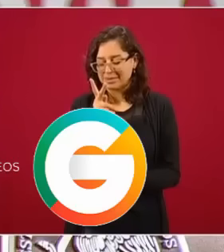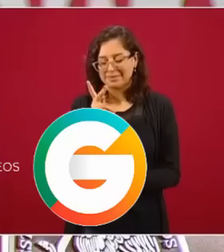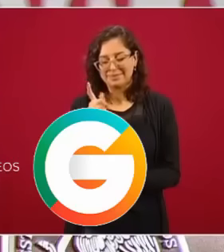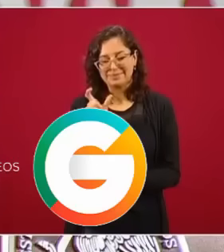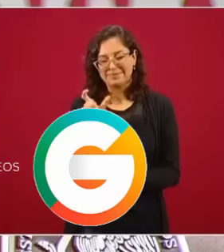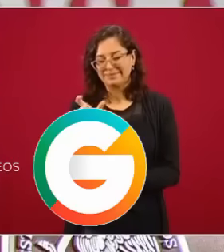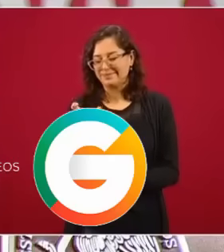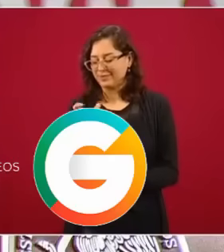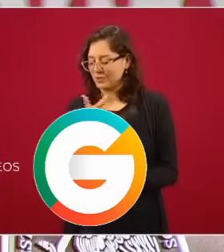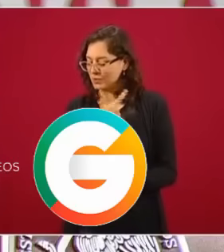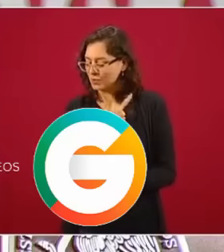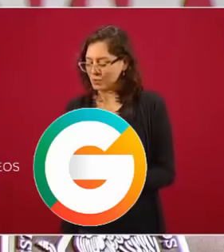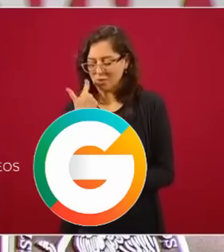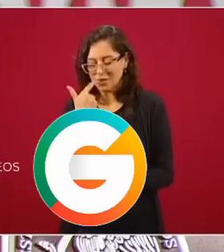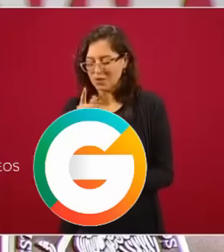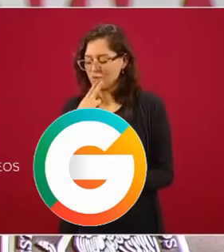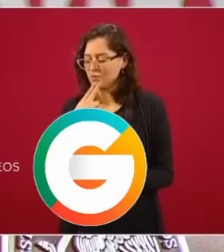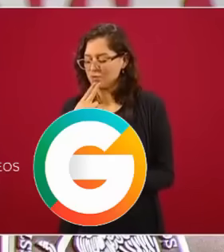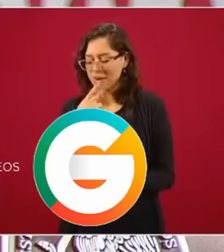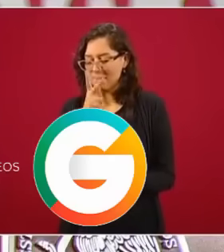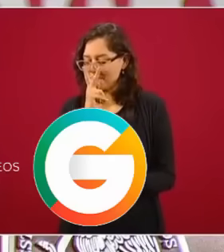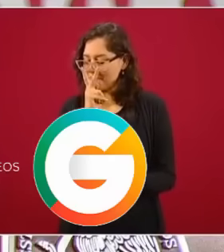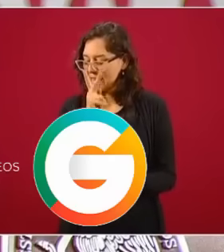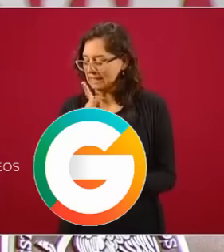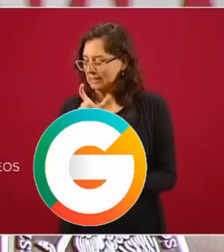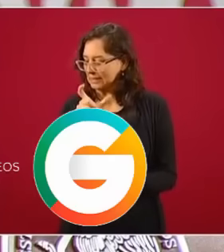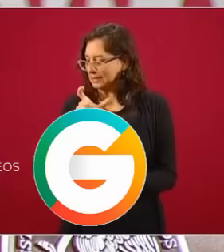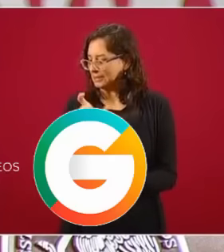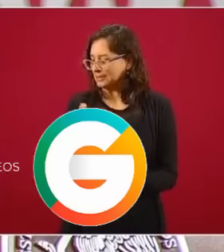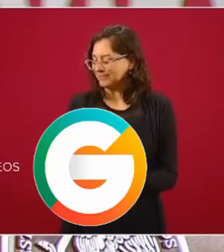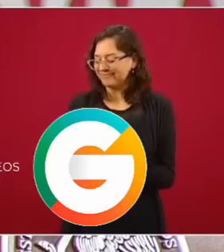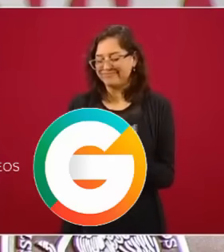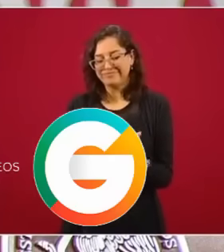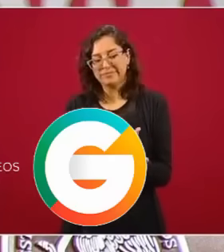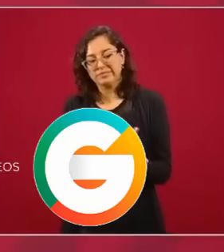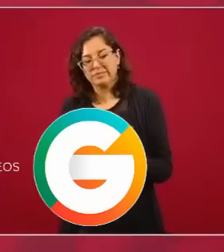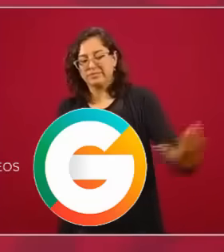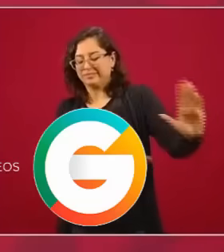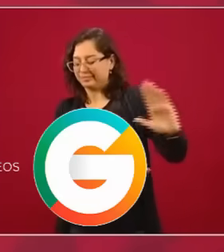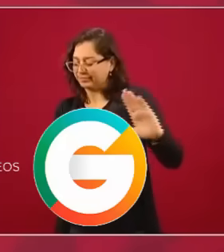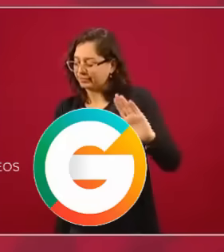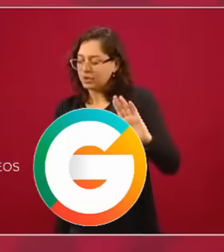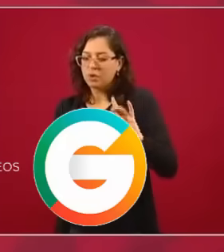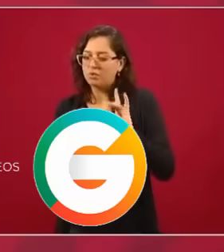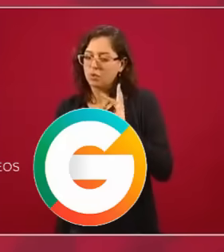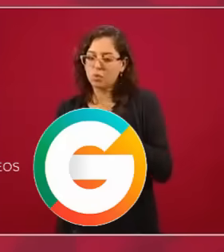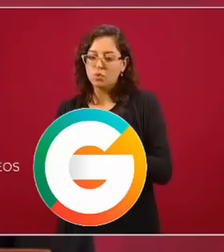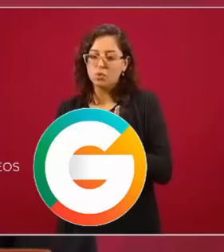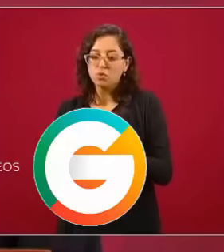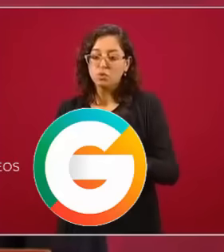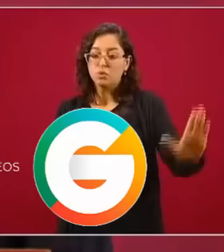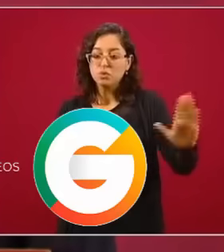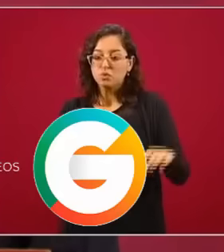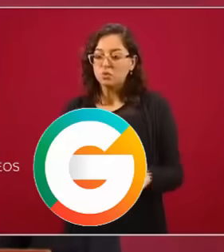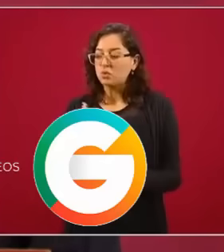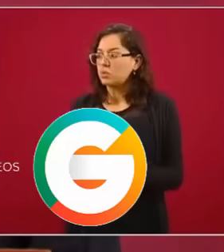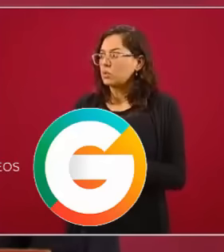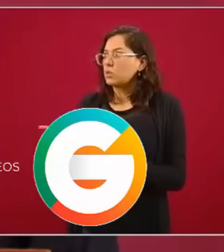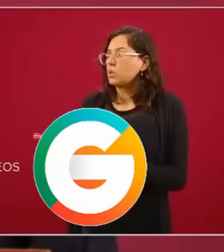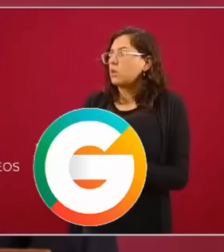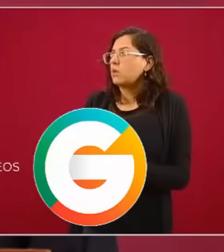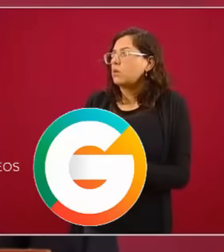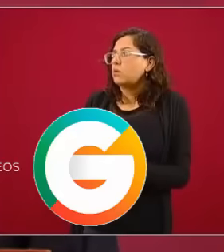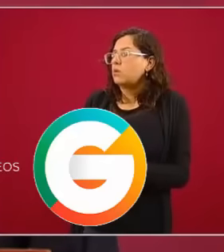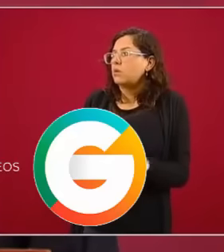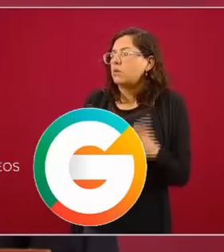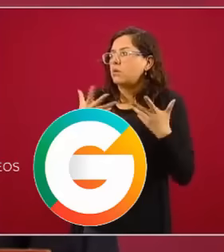hacer a un lado. Y dice el gobernador, Me diste miedo, presidente.